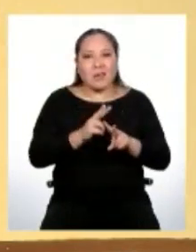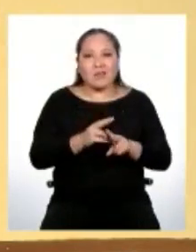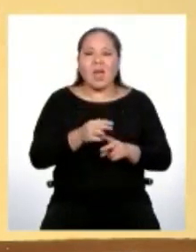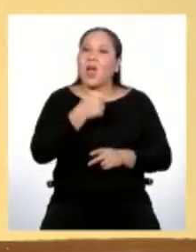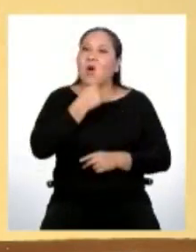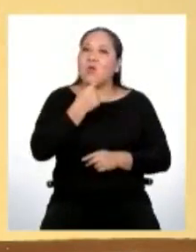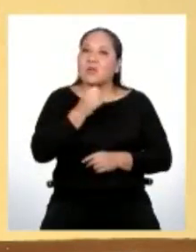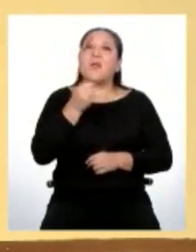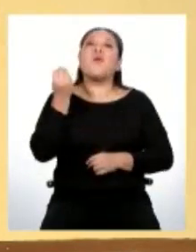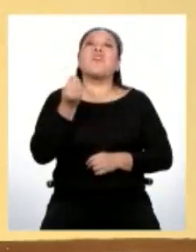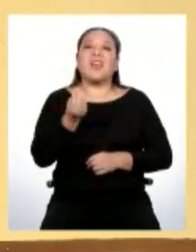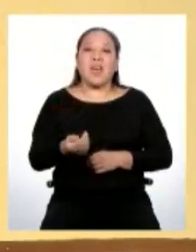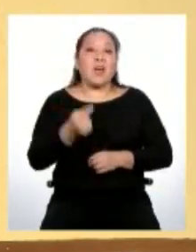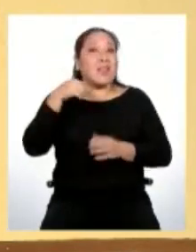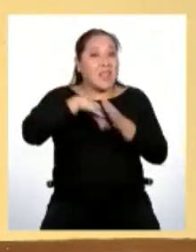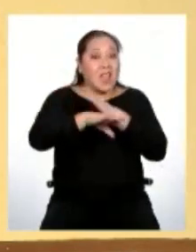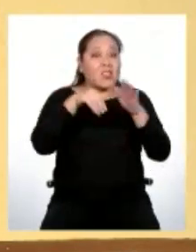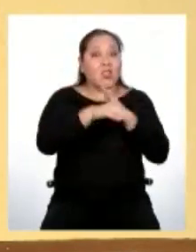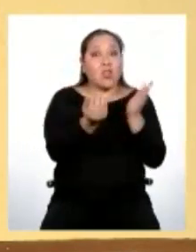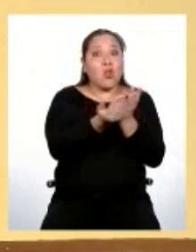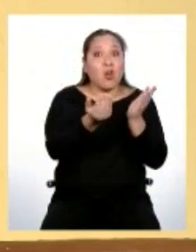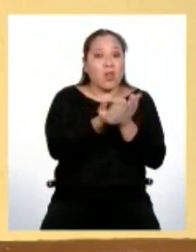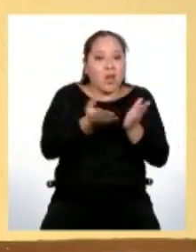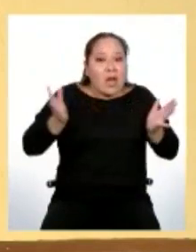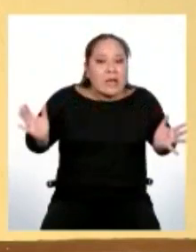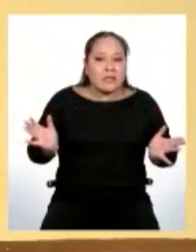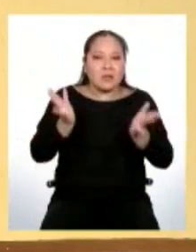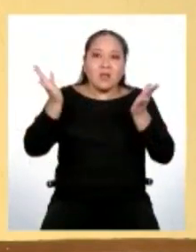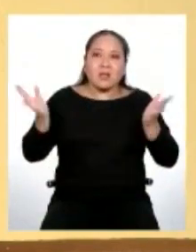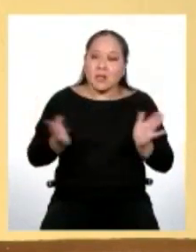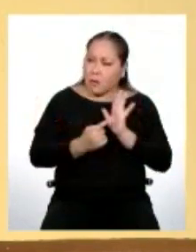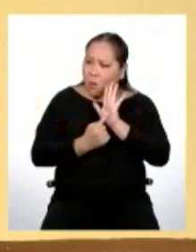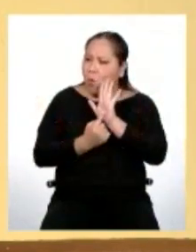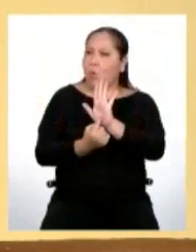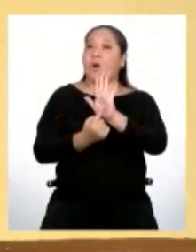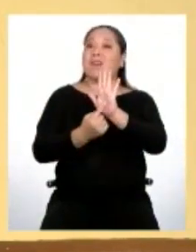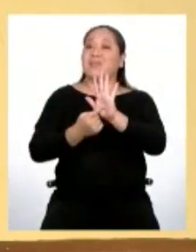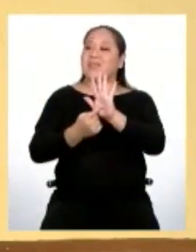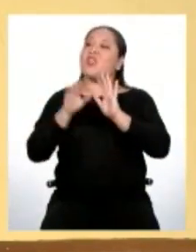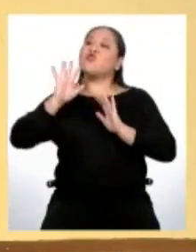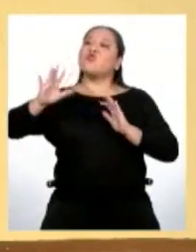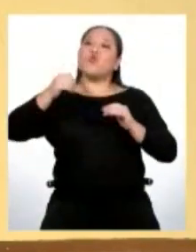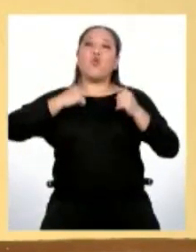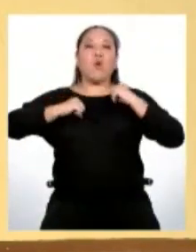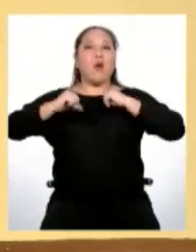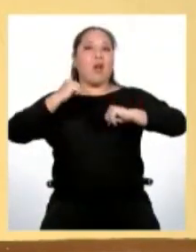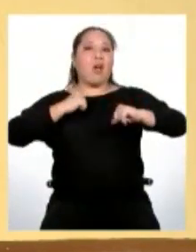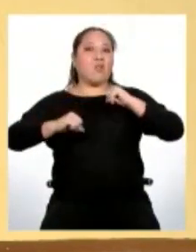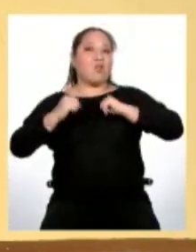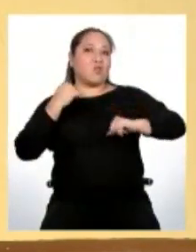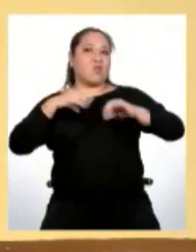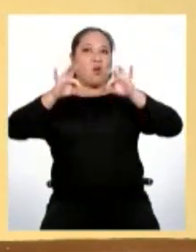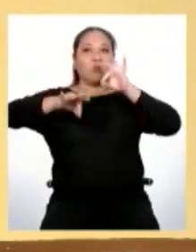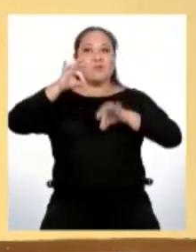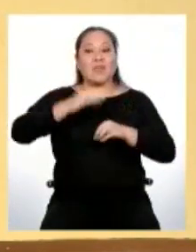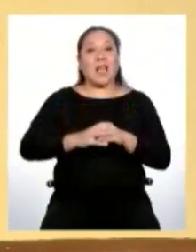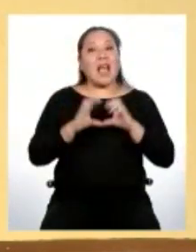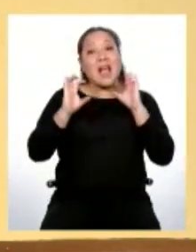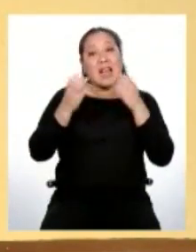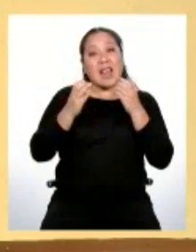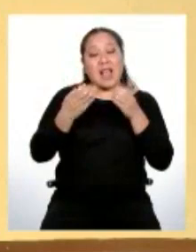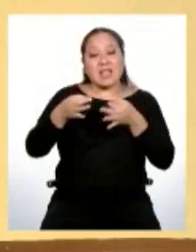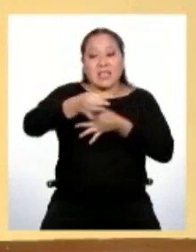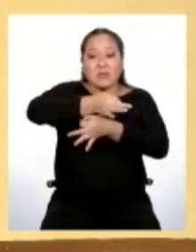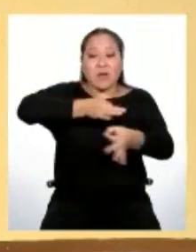incorporando cursos que incentivan que los estudiantes saquen a la luz sus capacidades artísticas. Cursos donde combinan el teatro con